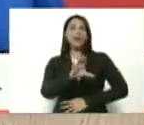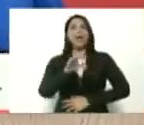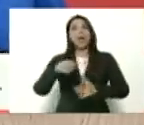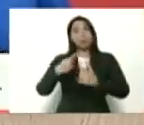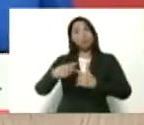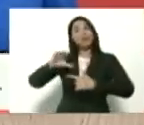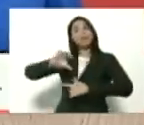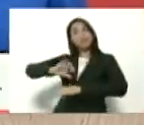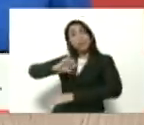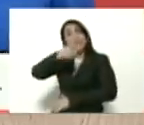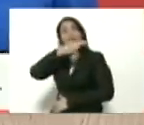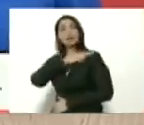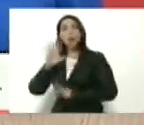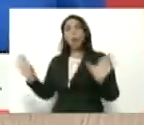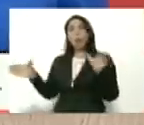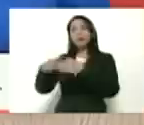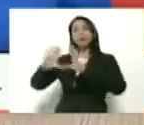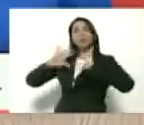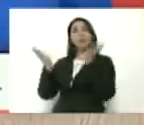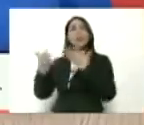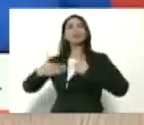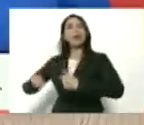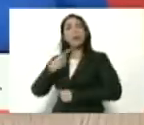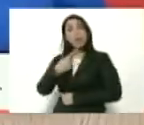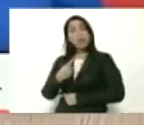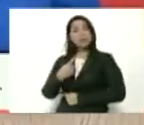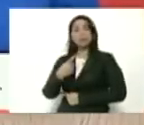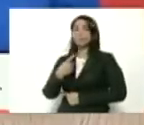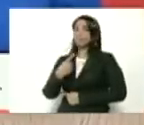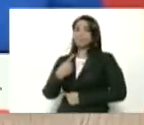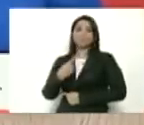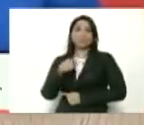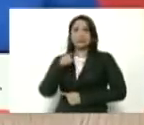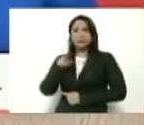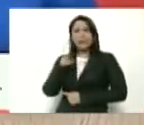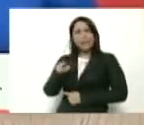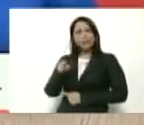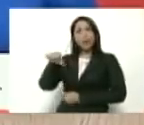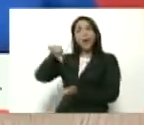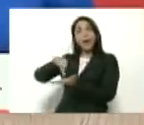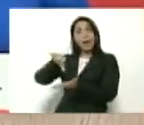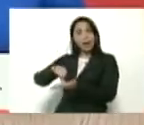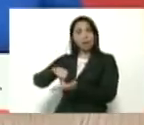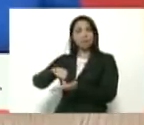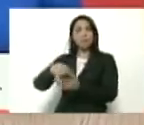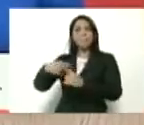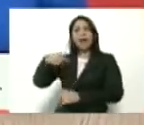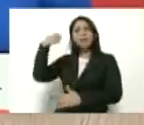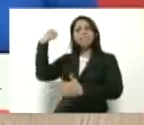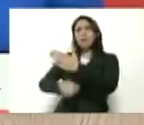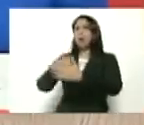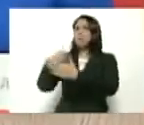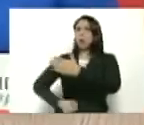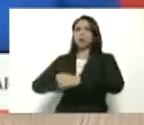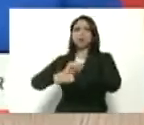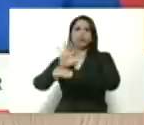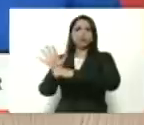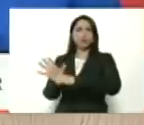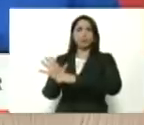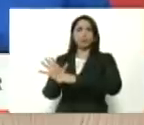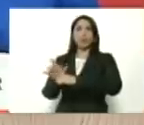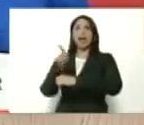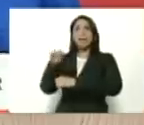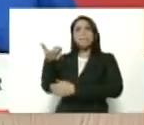de la Organización Mundial de la Salud ha señalado que uno de los ejes centrales para combatir el COVID-19 es